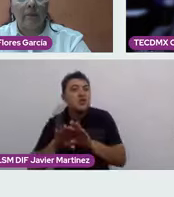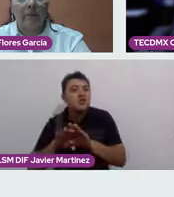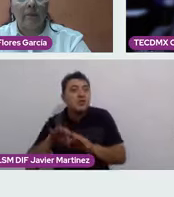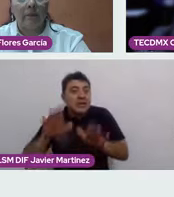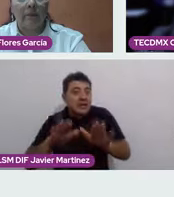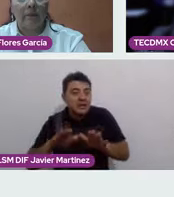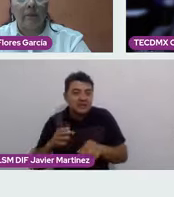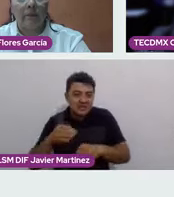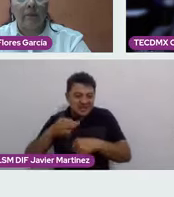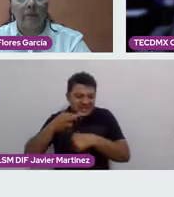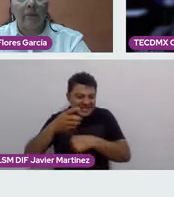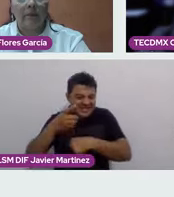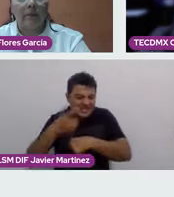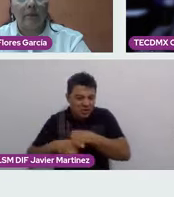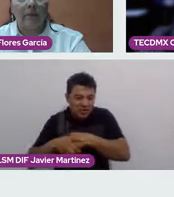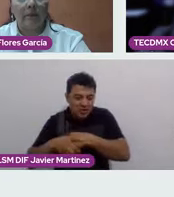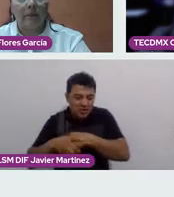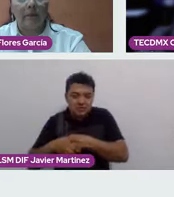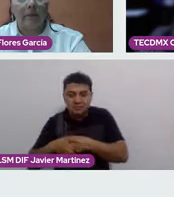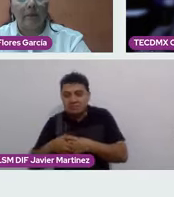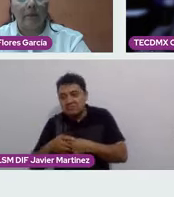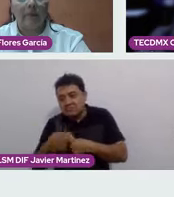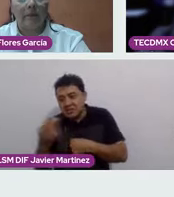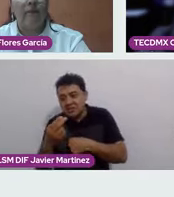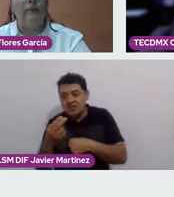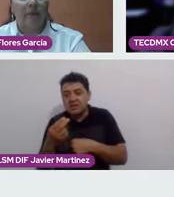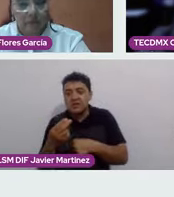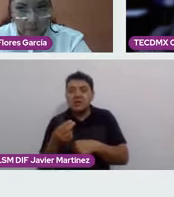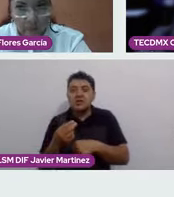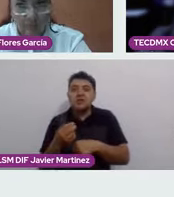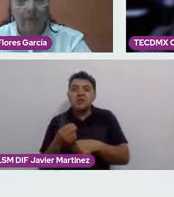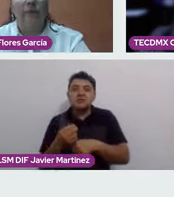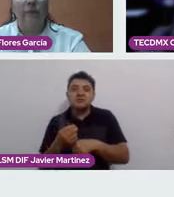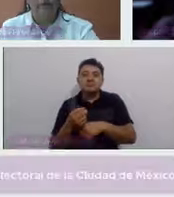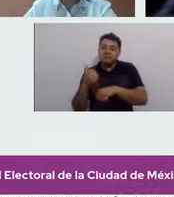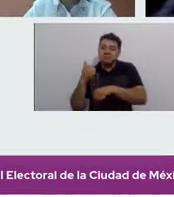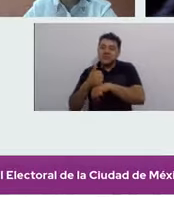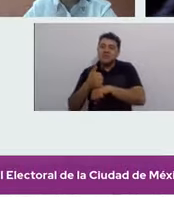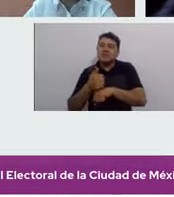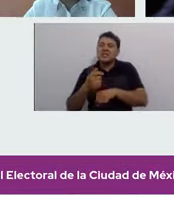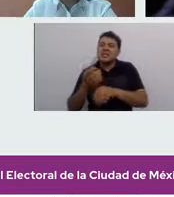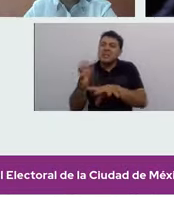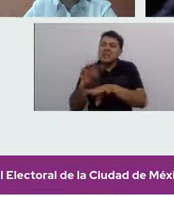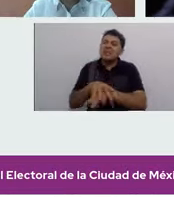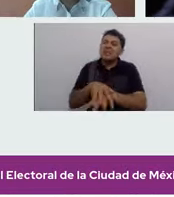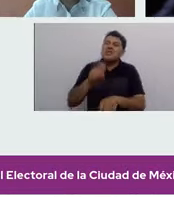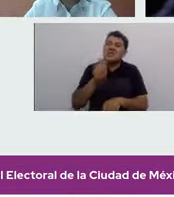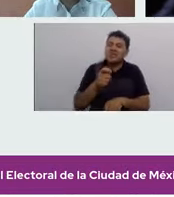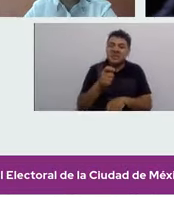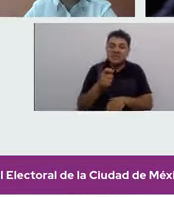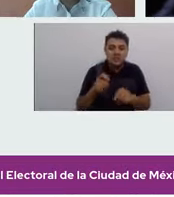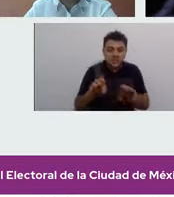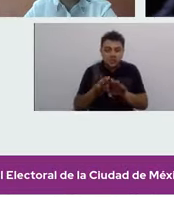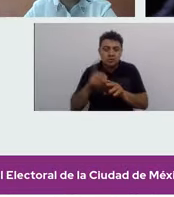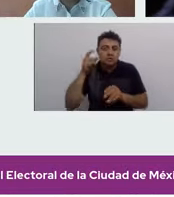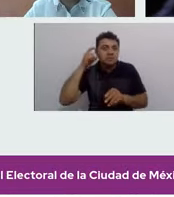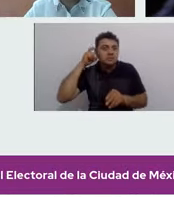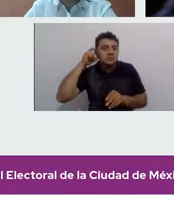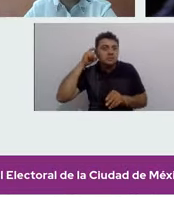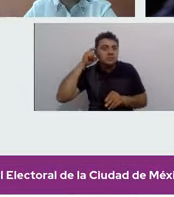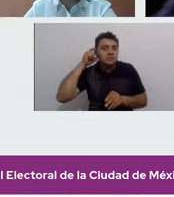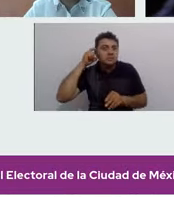Si necesita adaptación, no luche por no adaptarse. Más bien, hágase una adaptación adecuada,